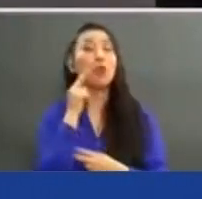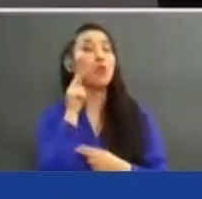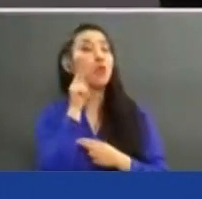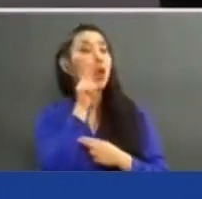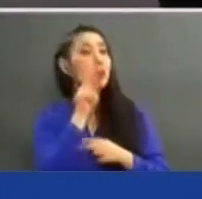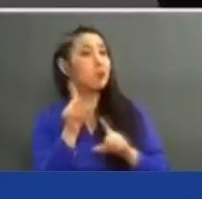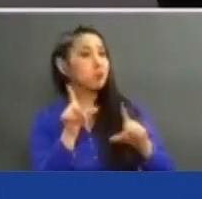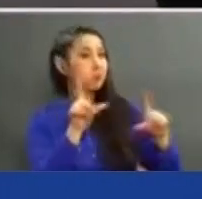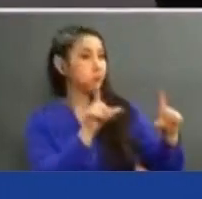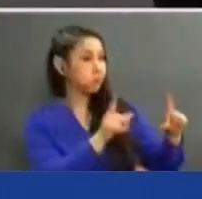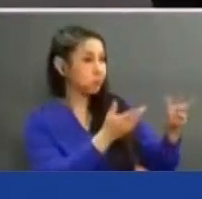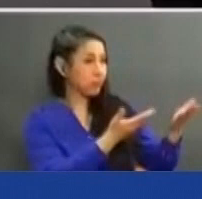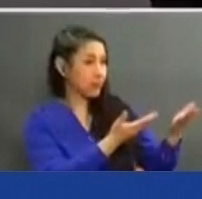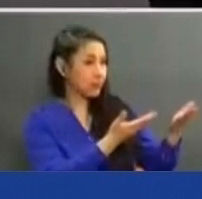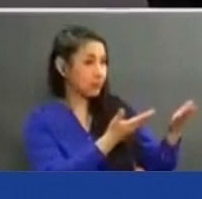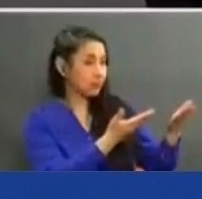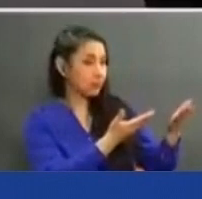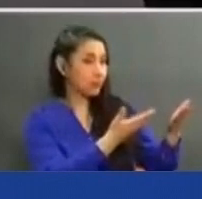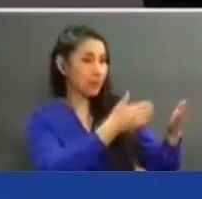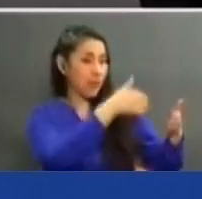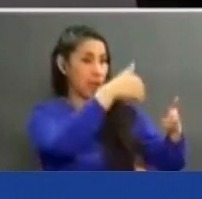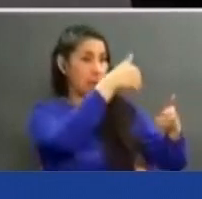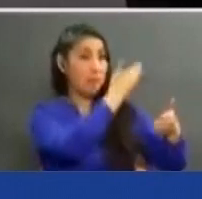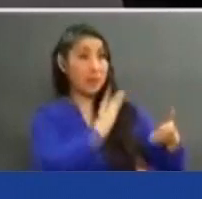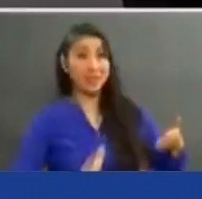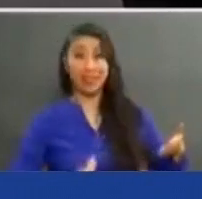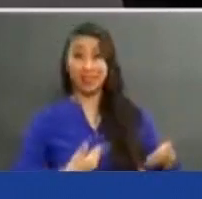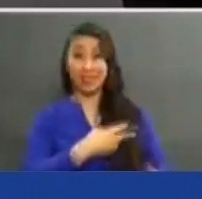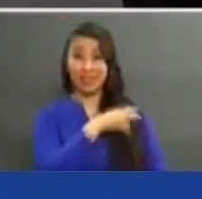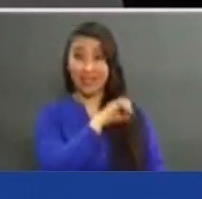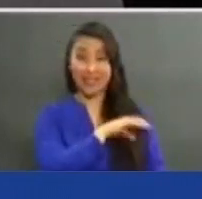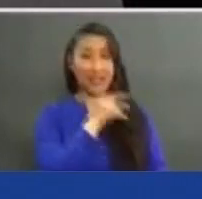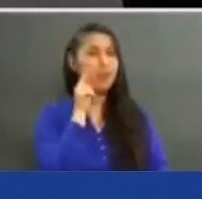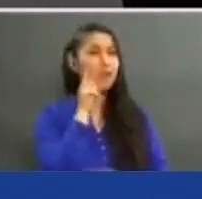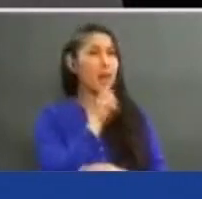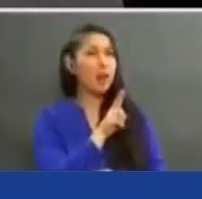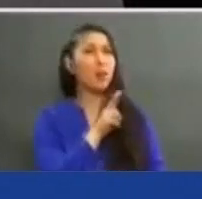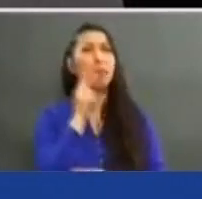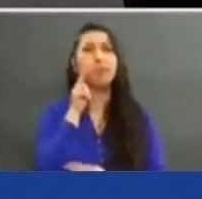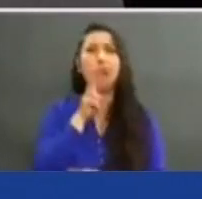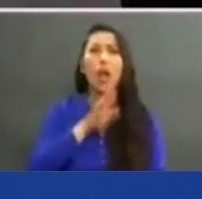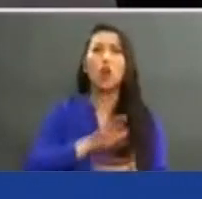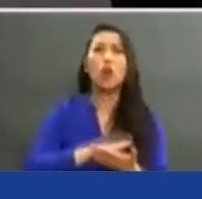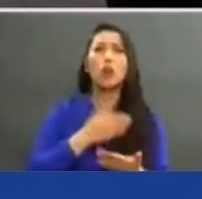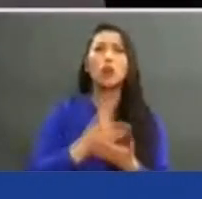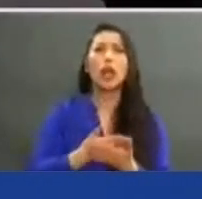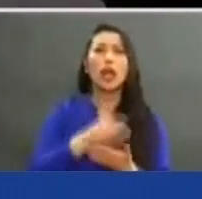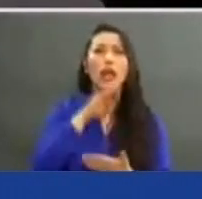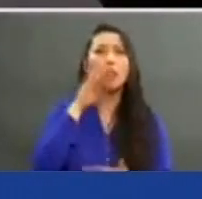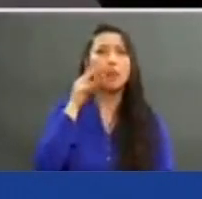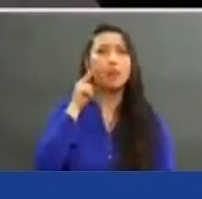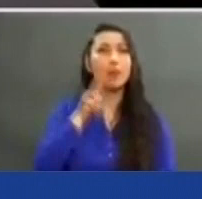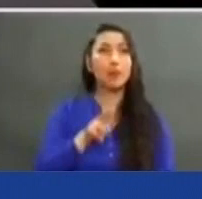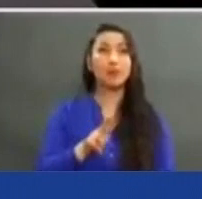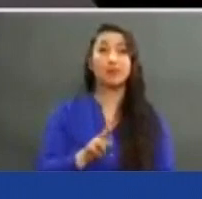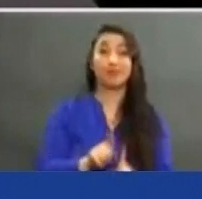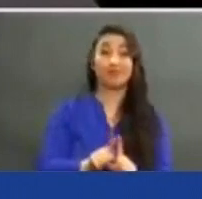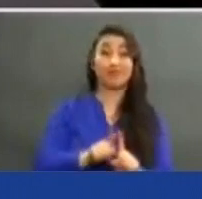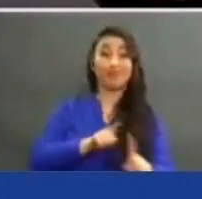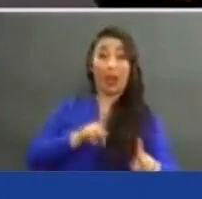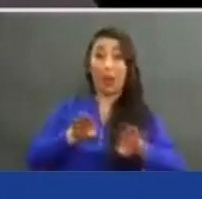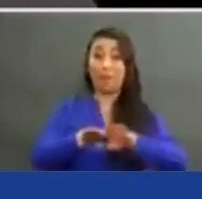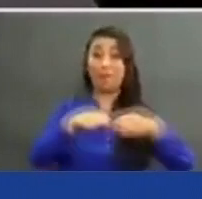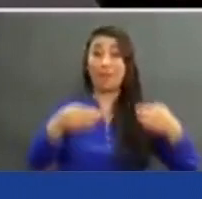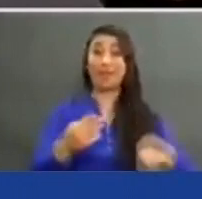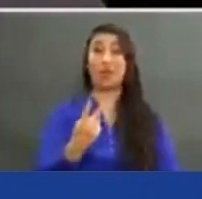el año 2010 hasta el año 2014, y el segundo de ellos desde el 2018 al 2022. Cabe agregar que Piñera fue